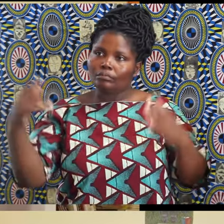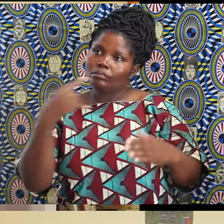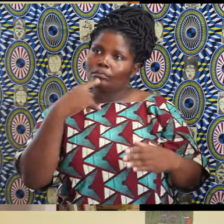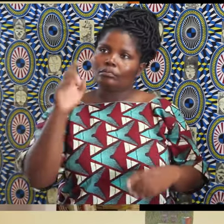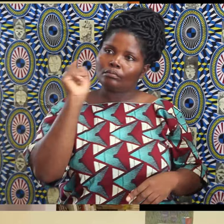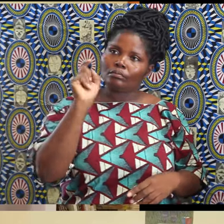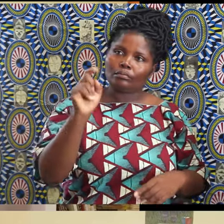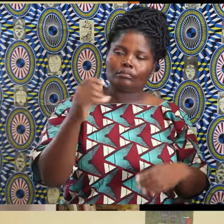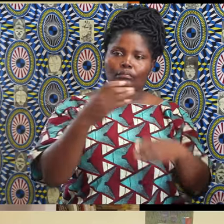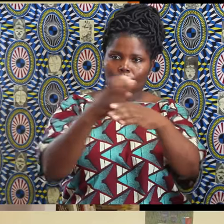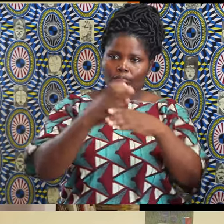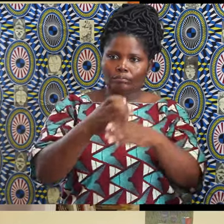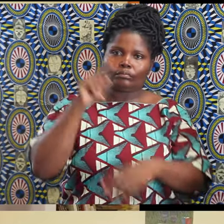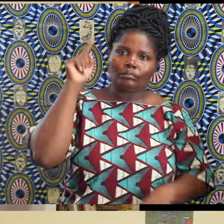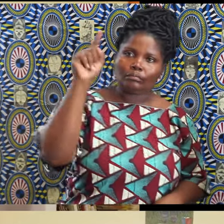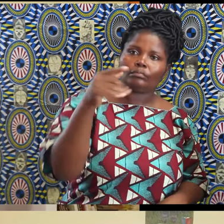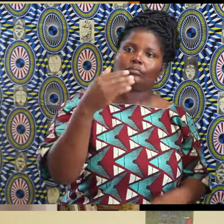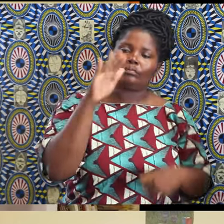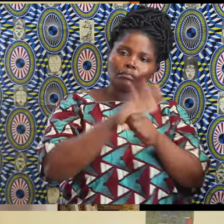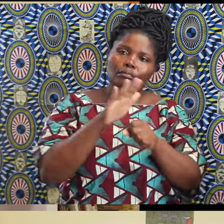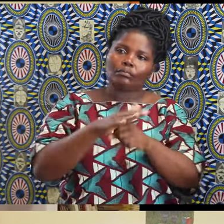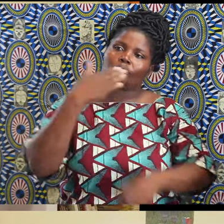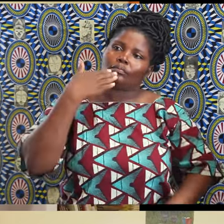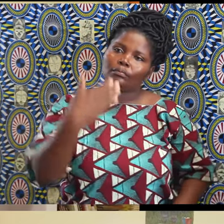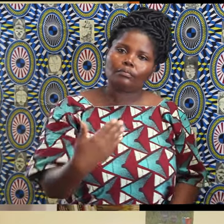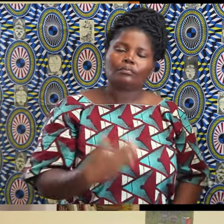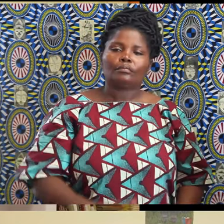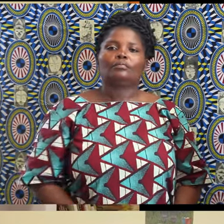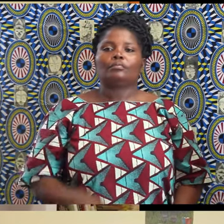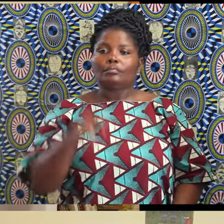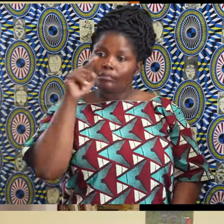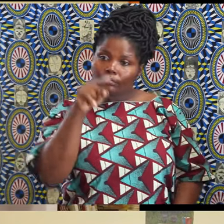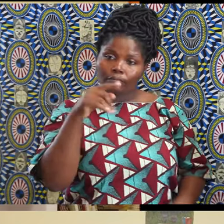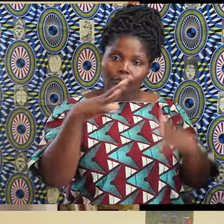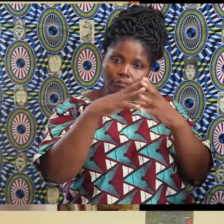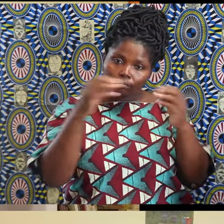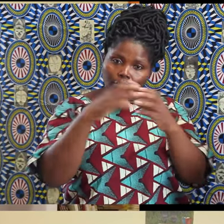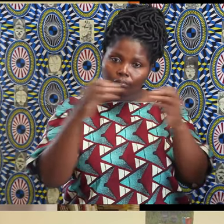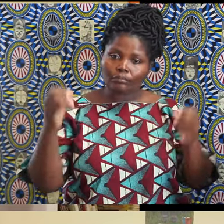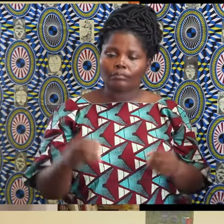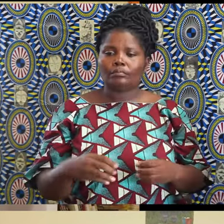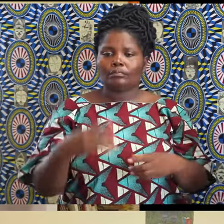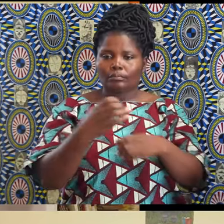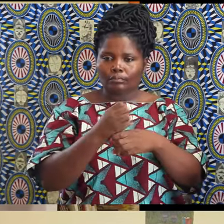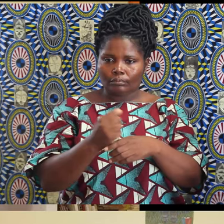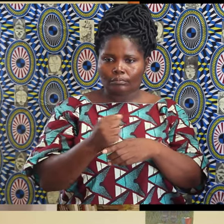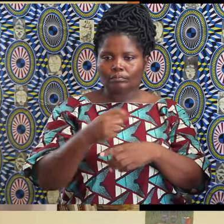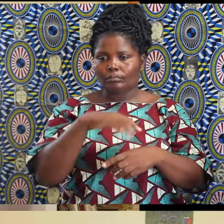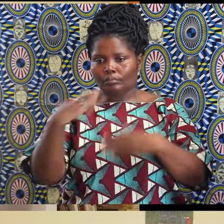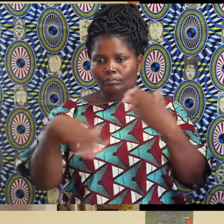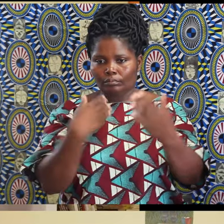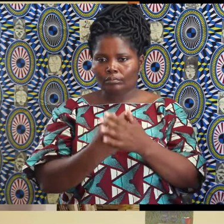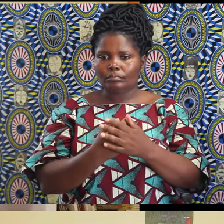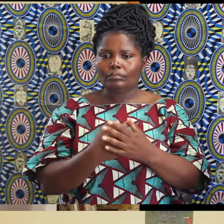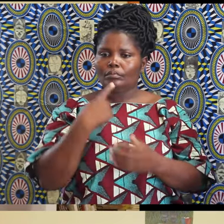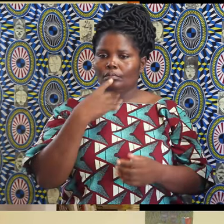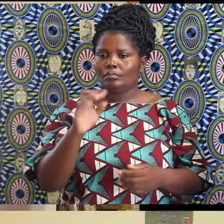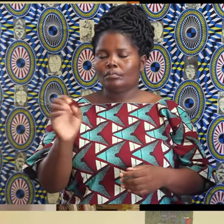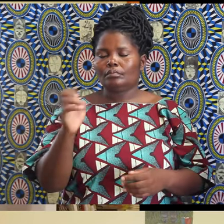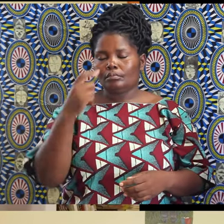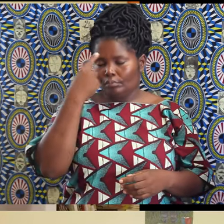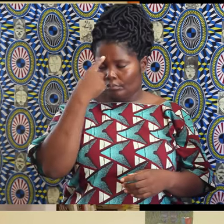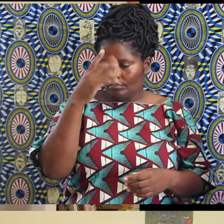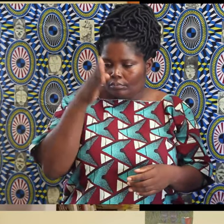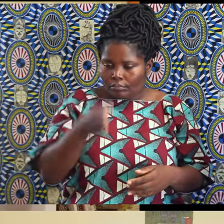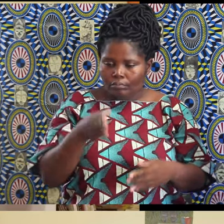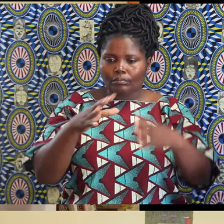él. Muchas gracias. Ese cuento trata sobre todo, vamos a tratar sobre la moraleja